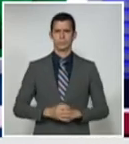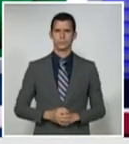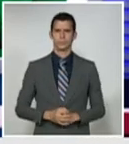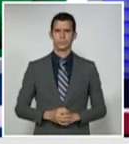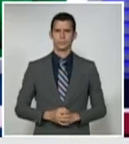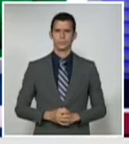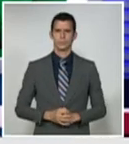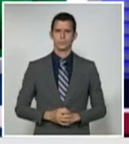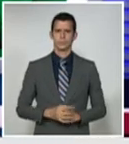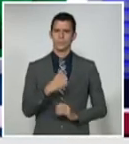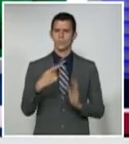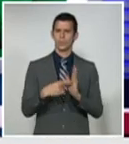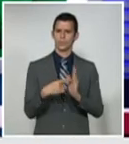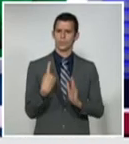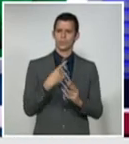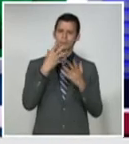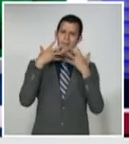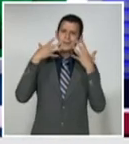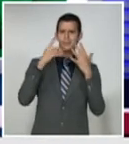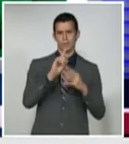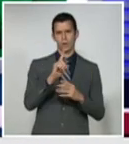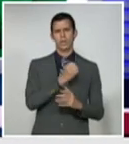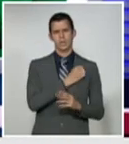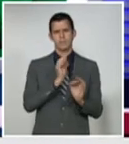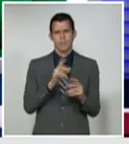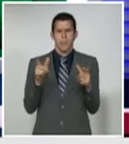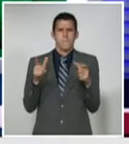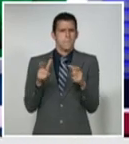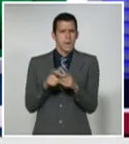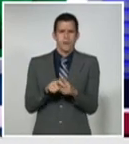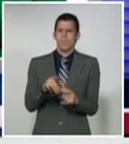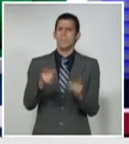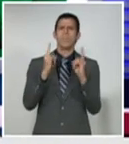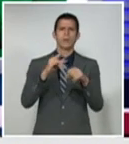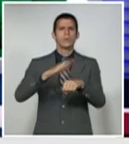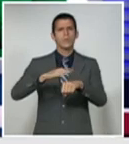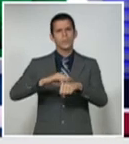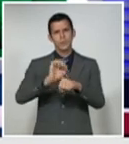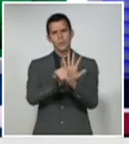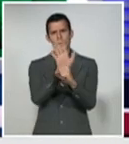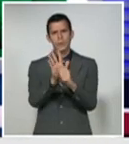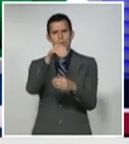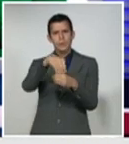para disminuir la nuestra todavía más. Los 2 evacuados y los